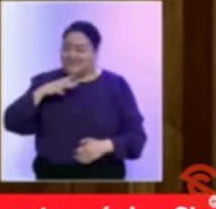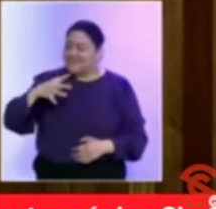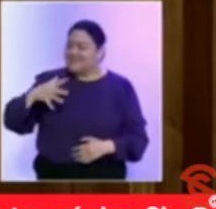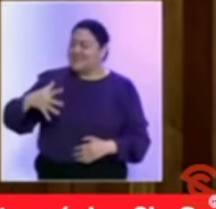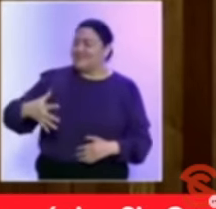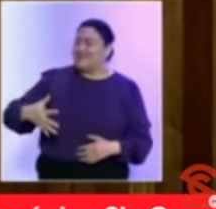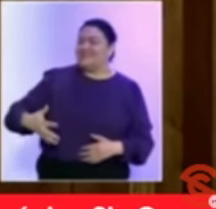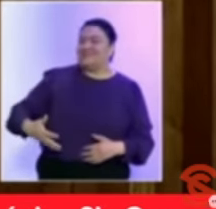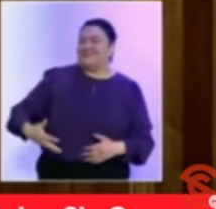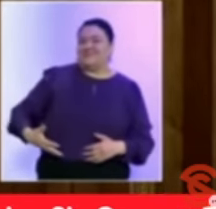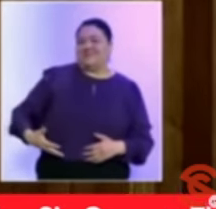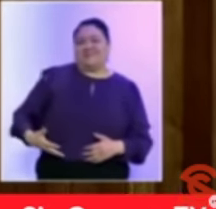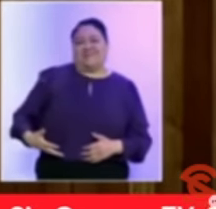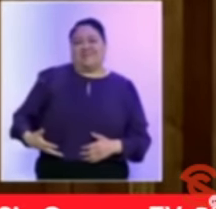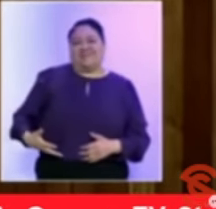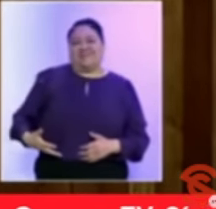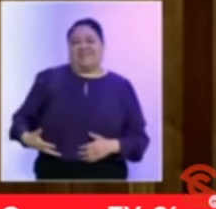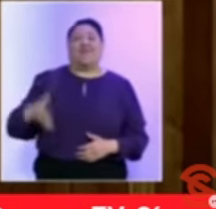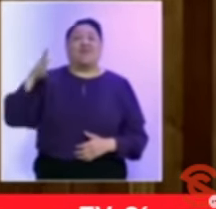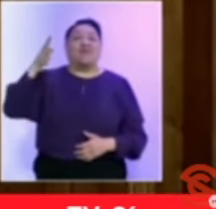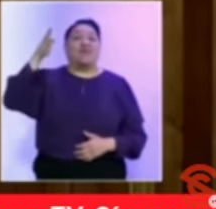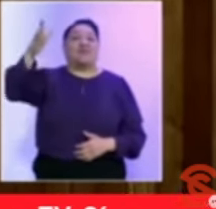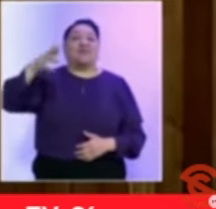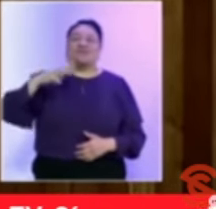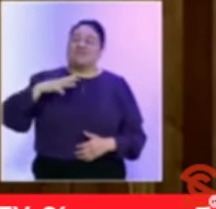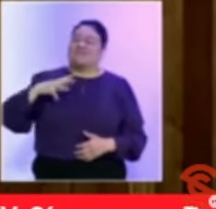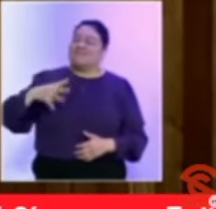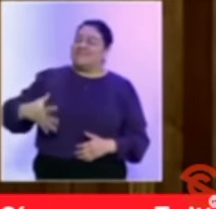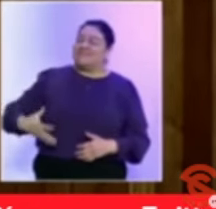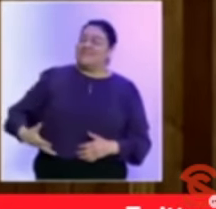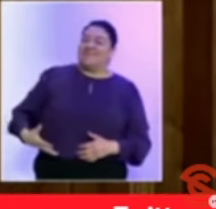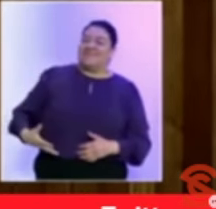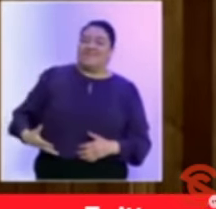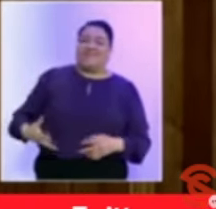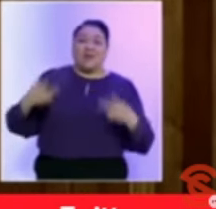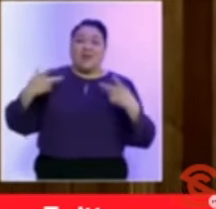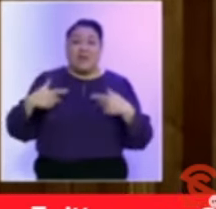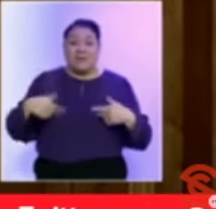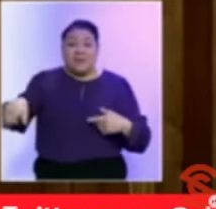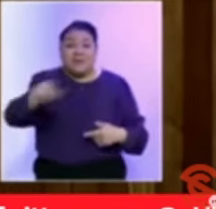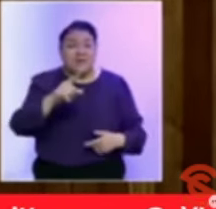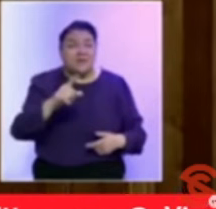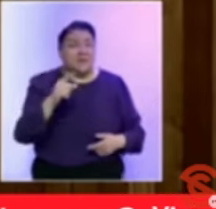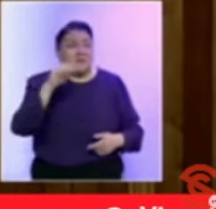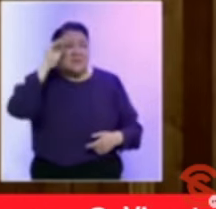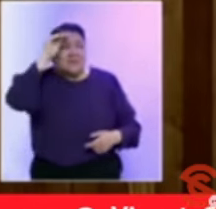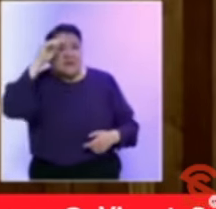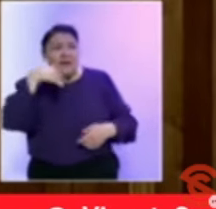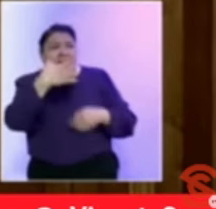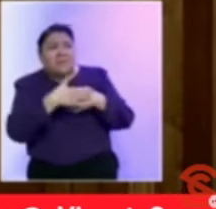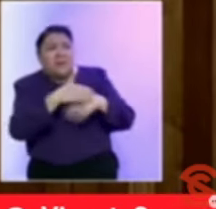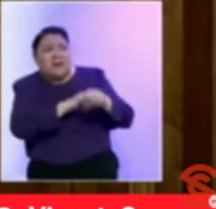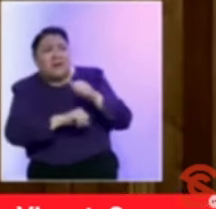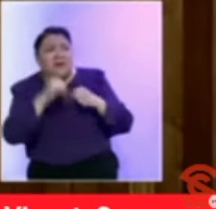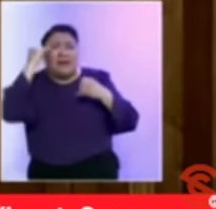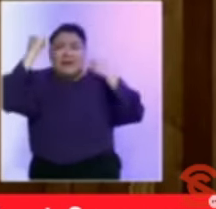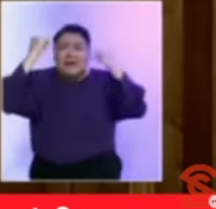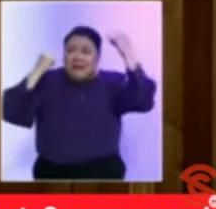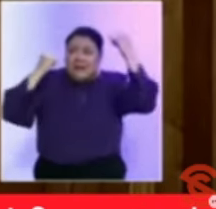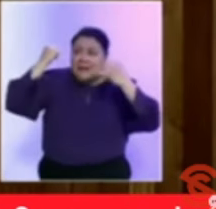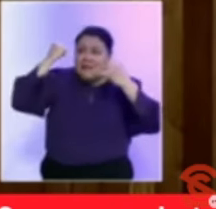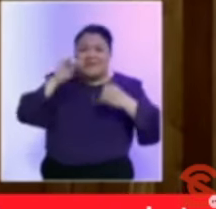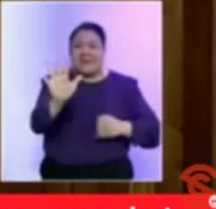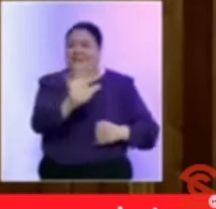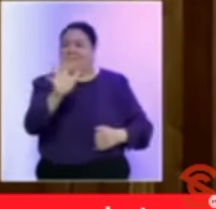también de nuestro Porvenir Nadie debe temer a nada al contrario el futuro es